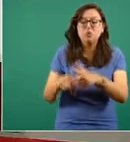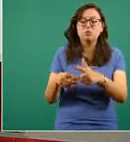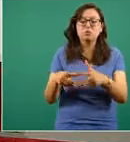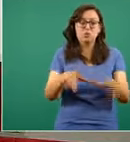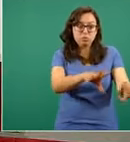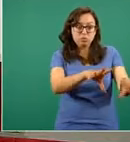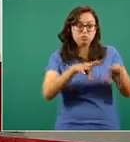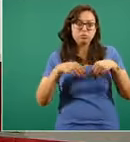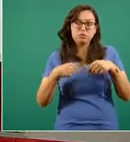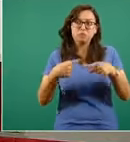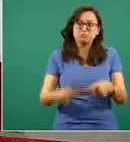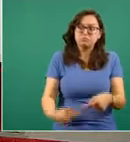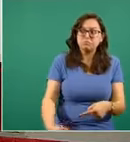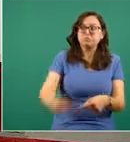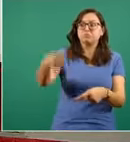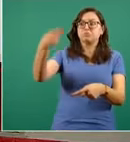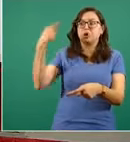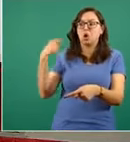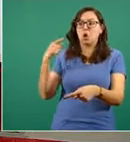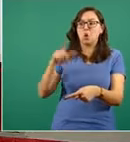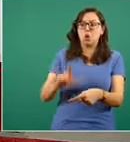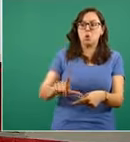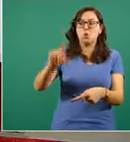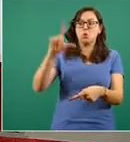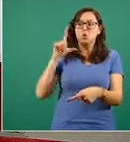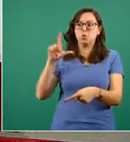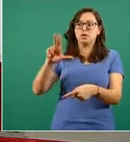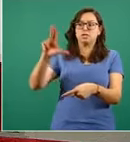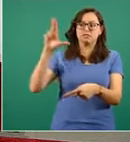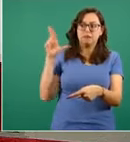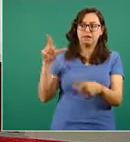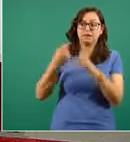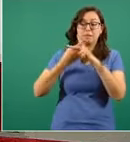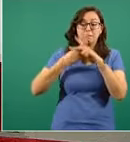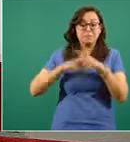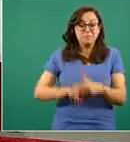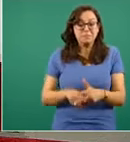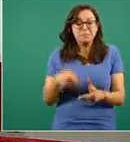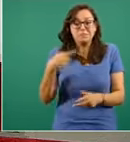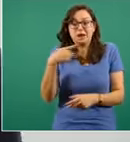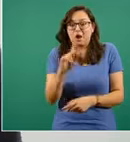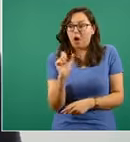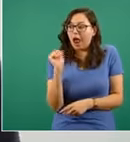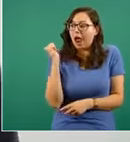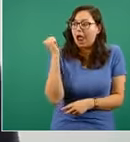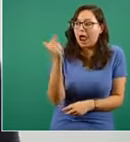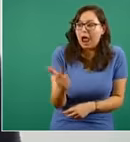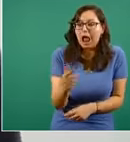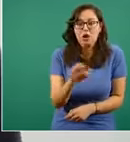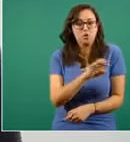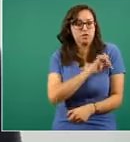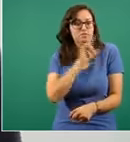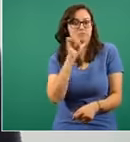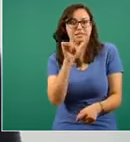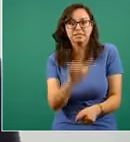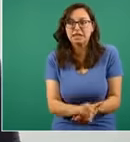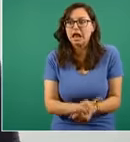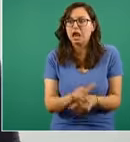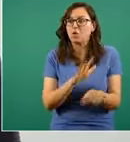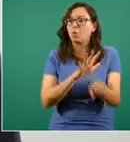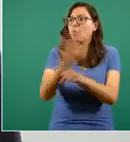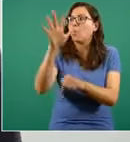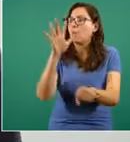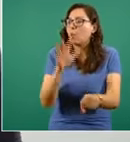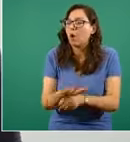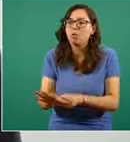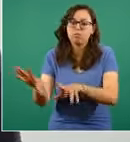digamos, cercanía entre un lunes y un martes. Sin embargo, no hay un evento en particular, alguna reunión en particular en donde se